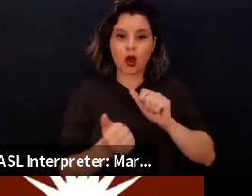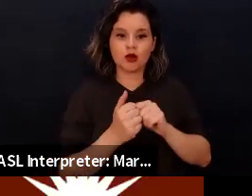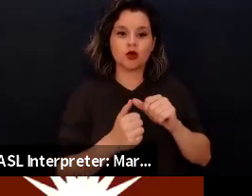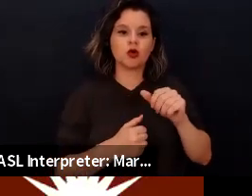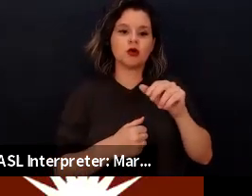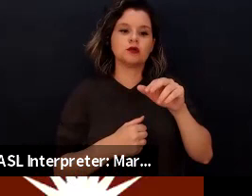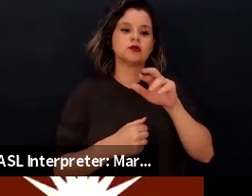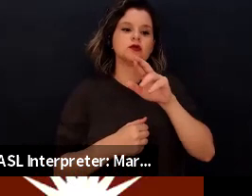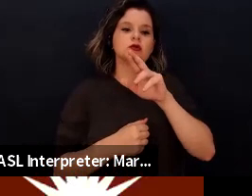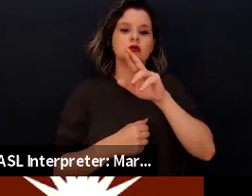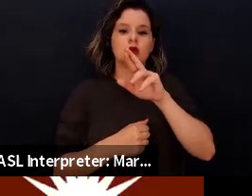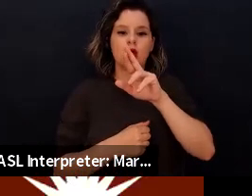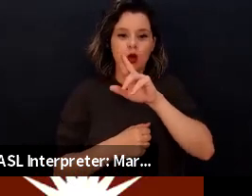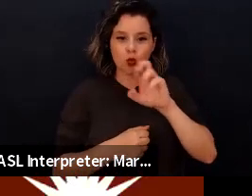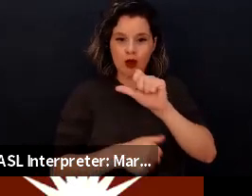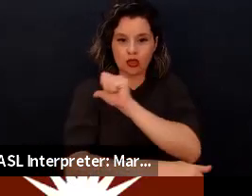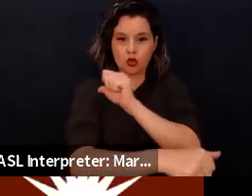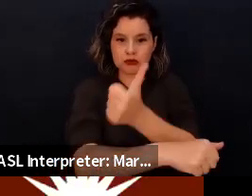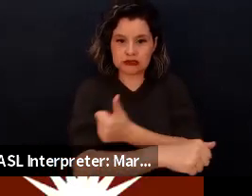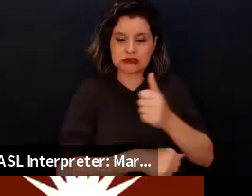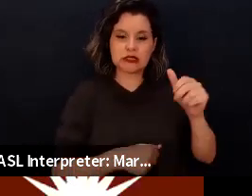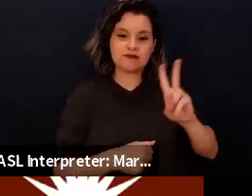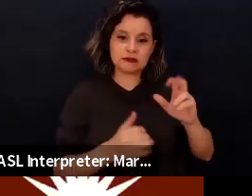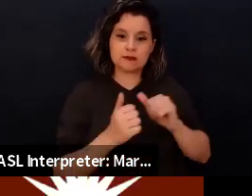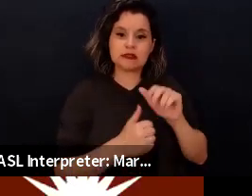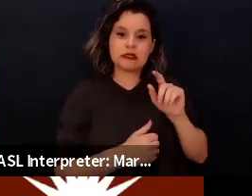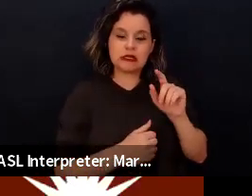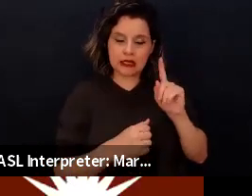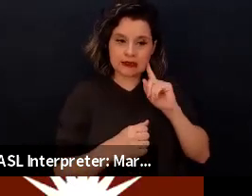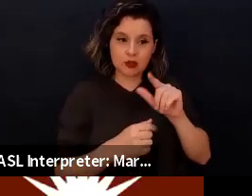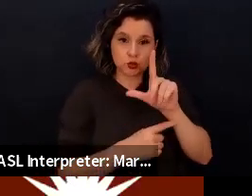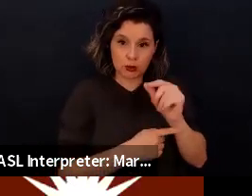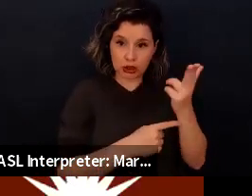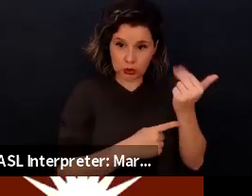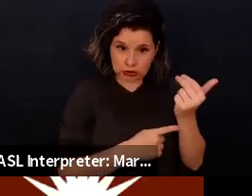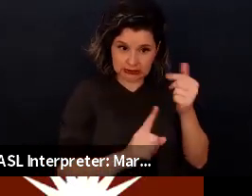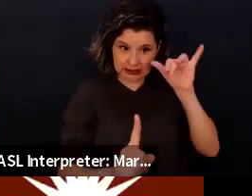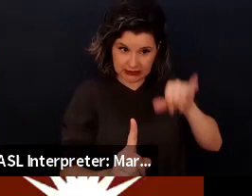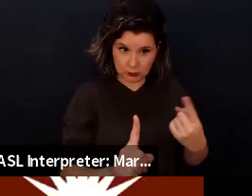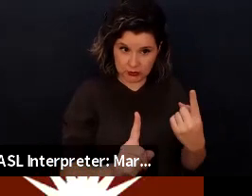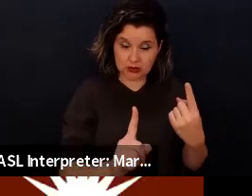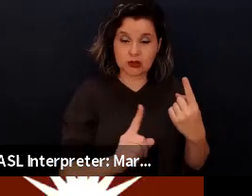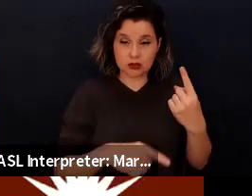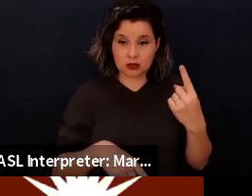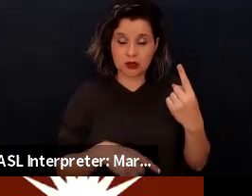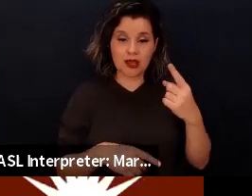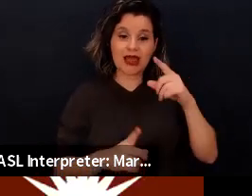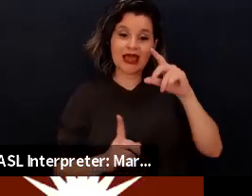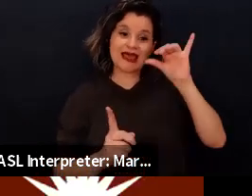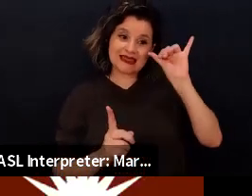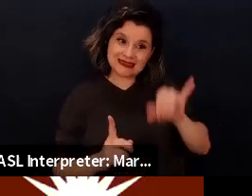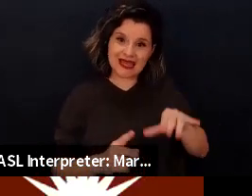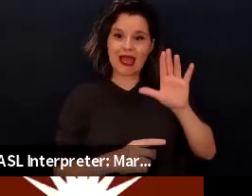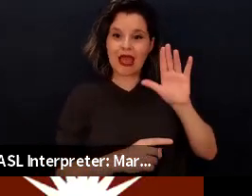Reautorización de Protección de Víctimas de Trata del 2013. Una vez más, esta administración